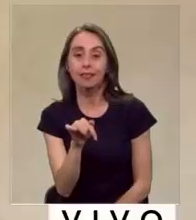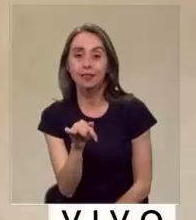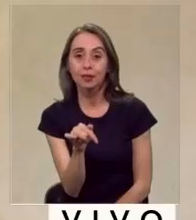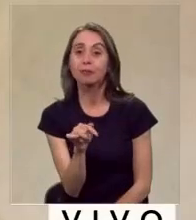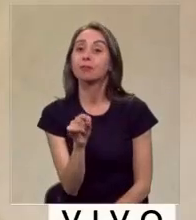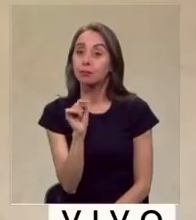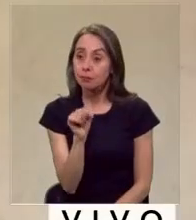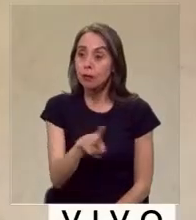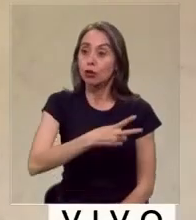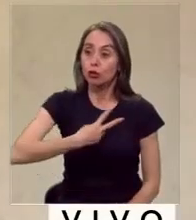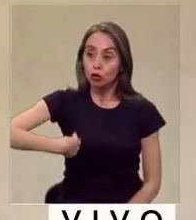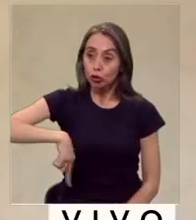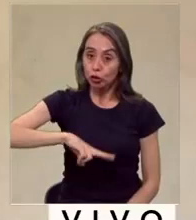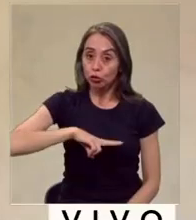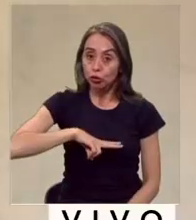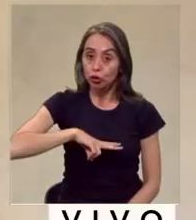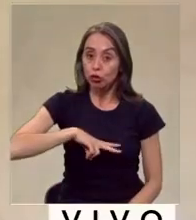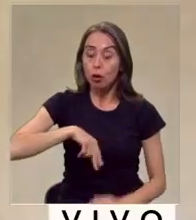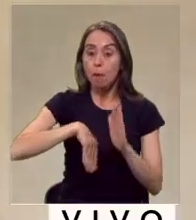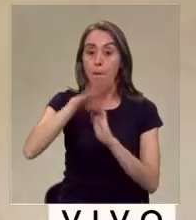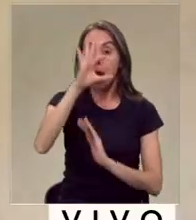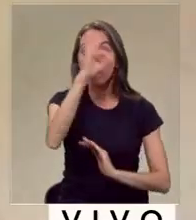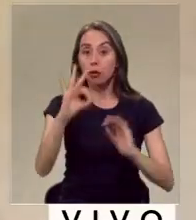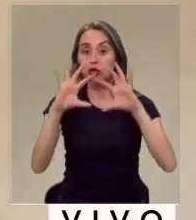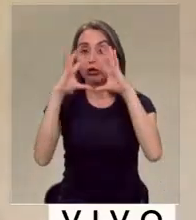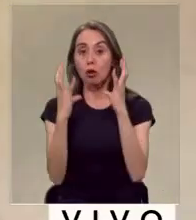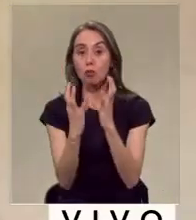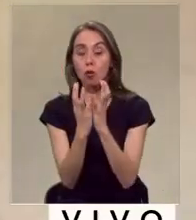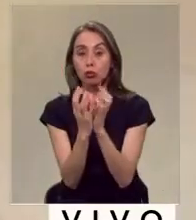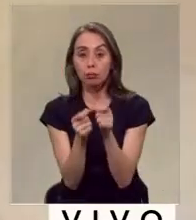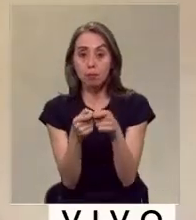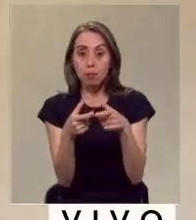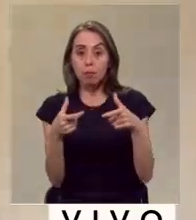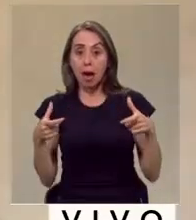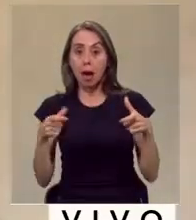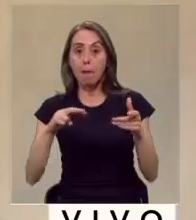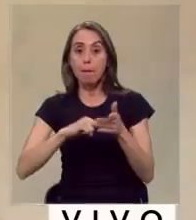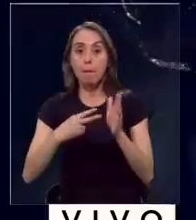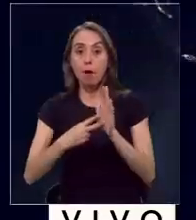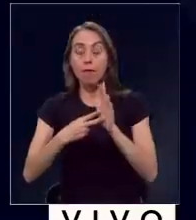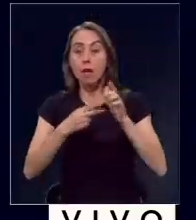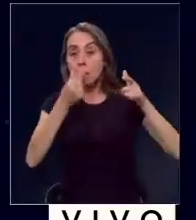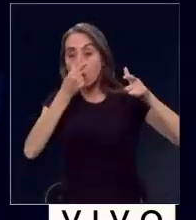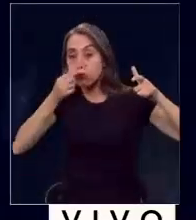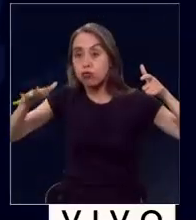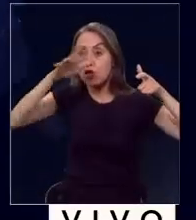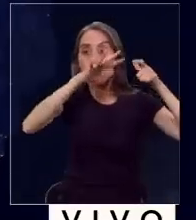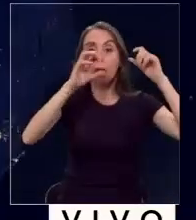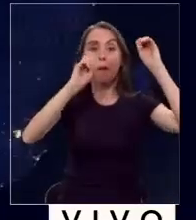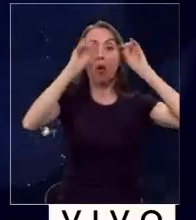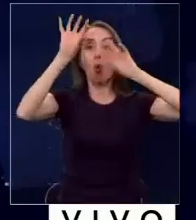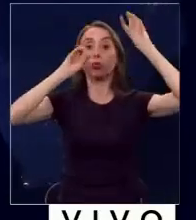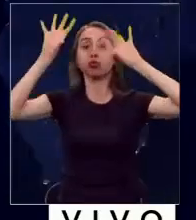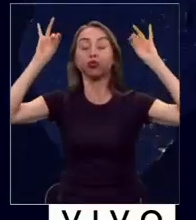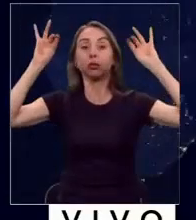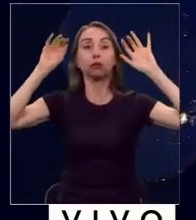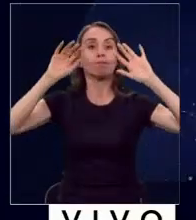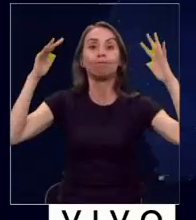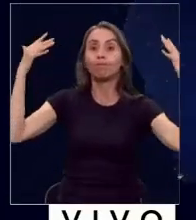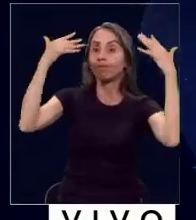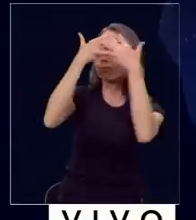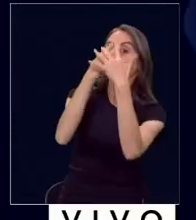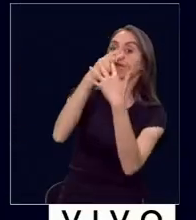Incluso estamos sobre la tasa mundial de crecimiento de este problema, de este contaminante, y por esta razón debemos,